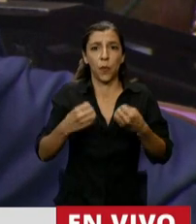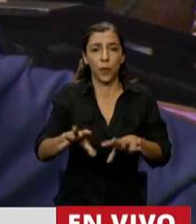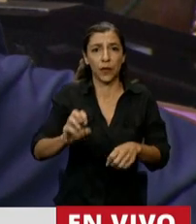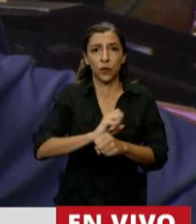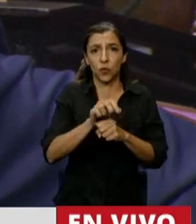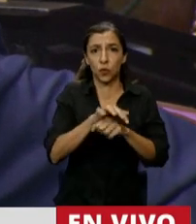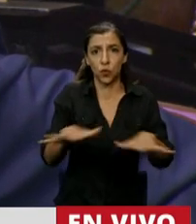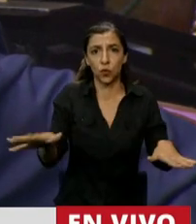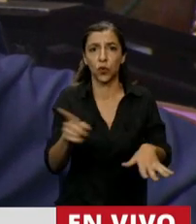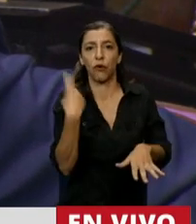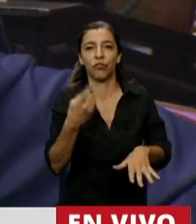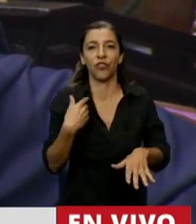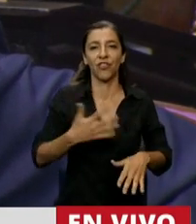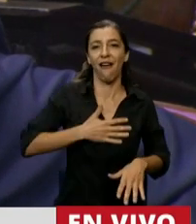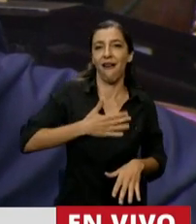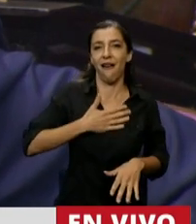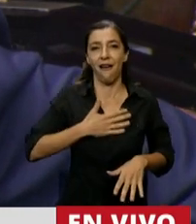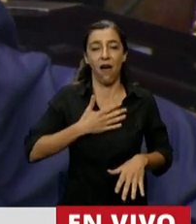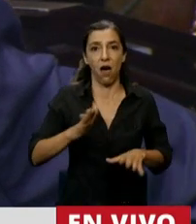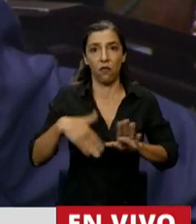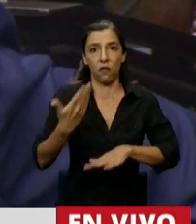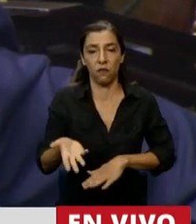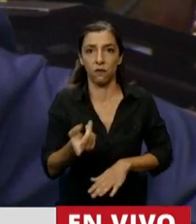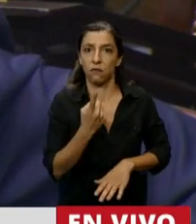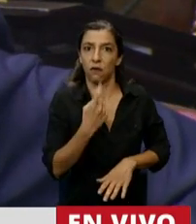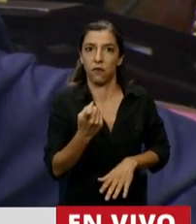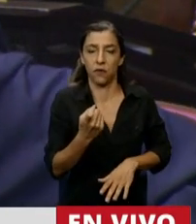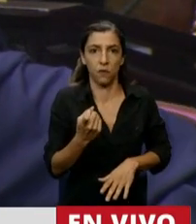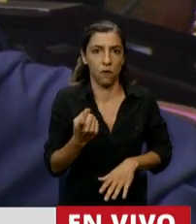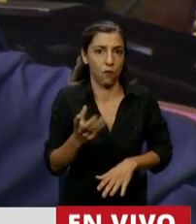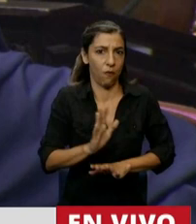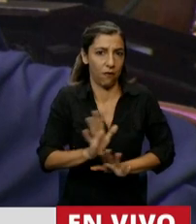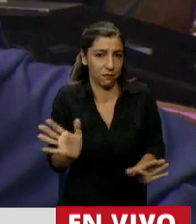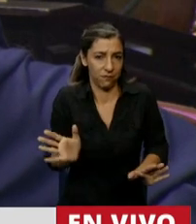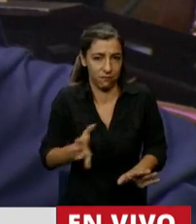cuarentena y después nos dimos cuenta de lo falaz que fue eso.